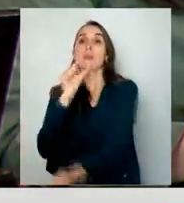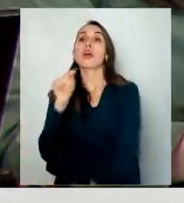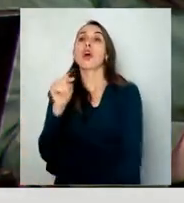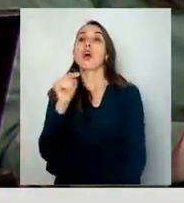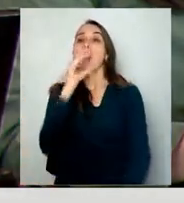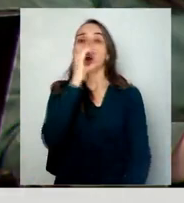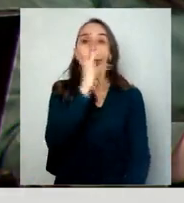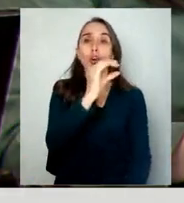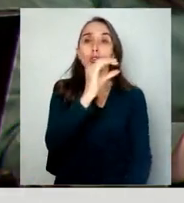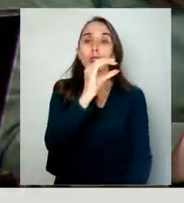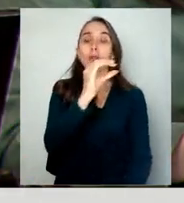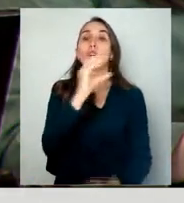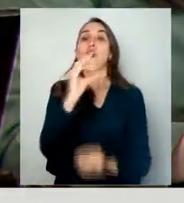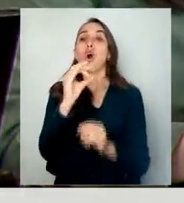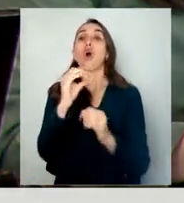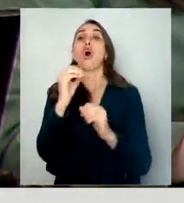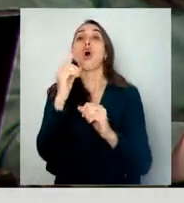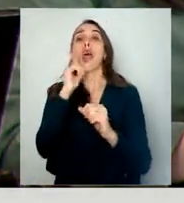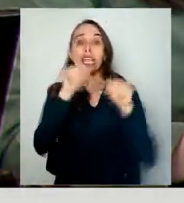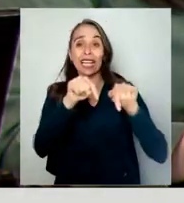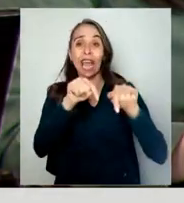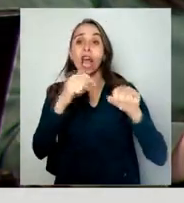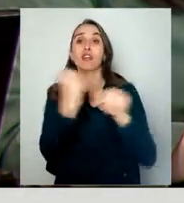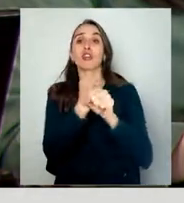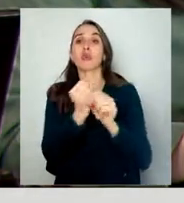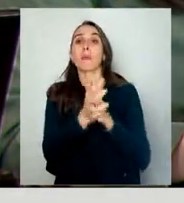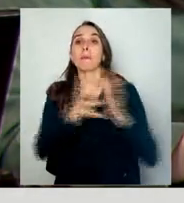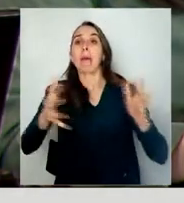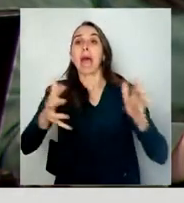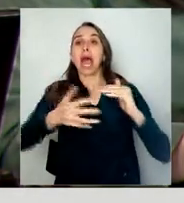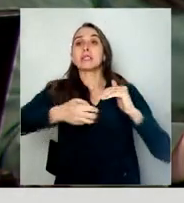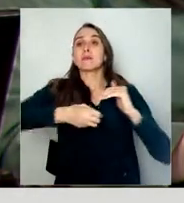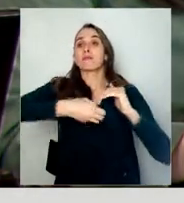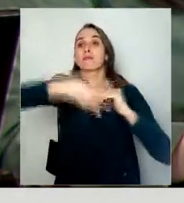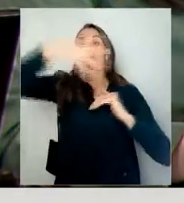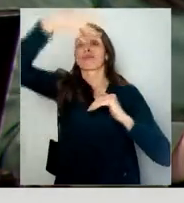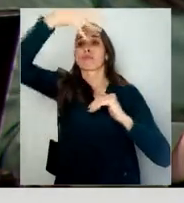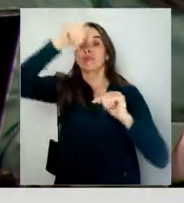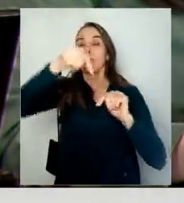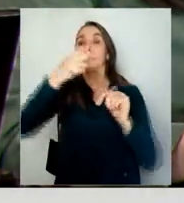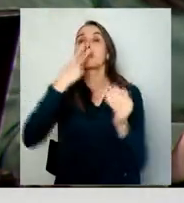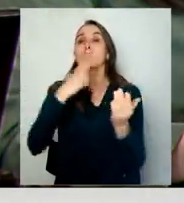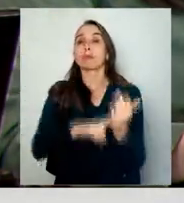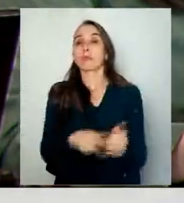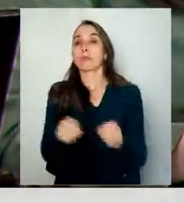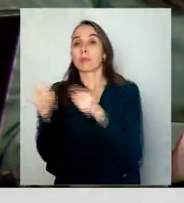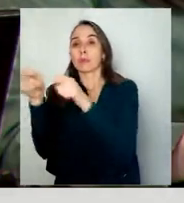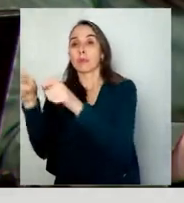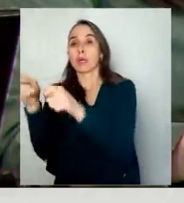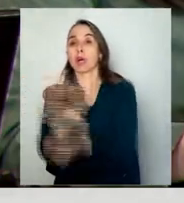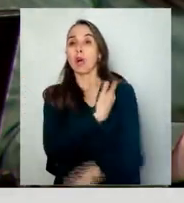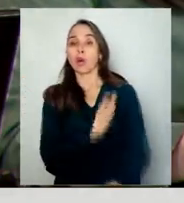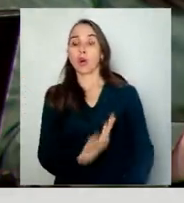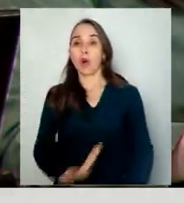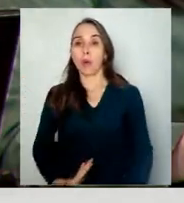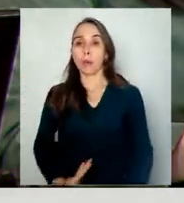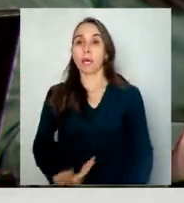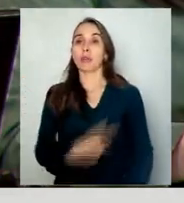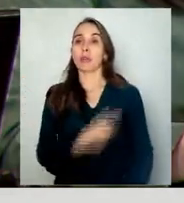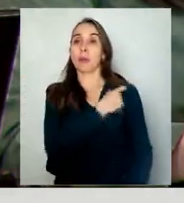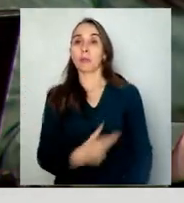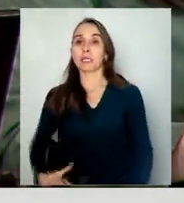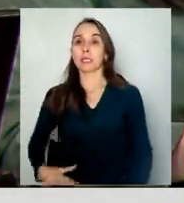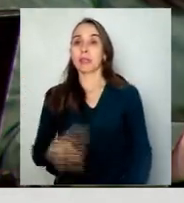ampliación y lo quiero decir presidente y espero que eso esté en el oficio porque ha sido el propio gobierno y el presidente de la república